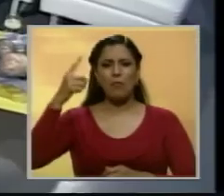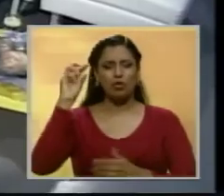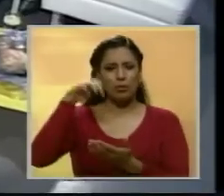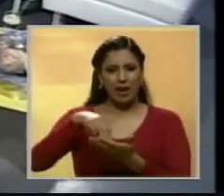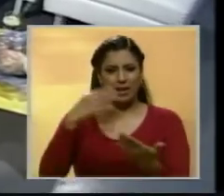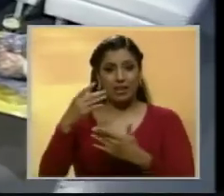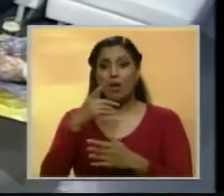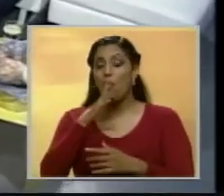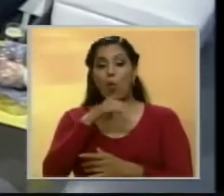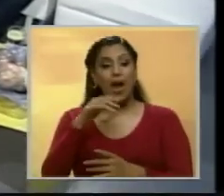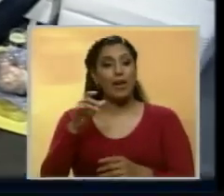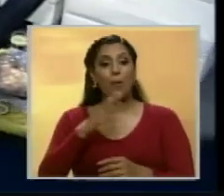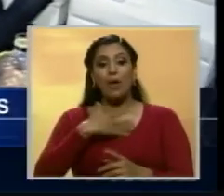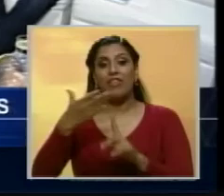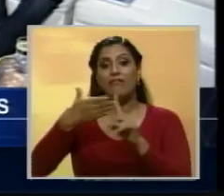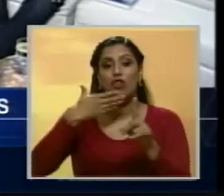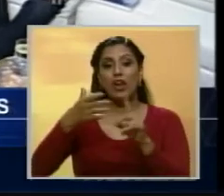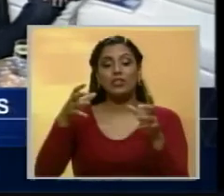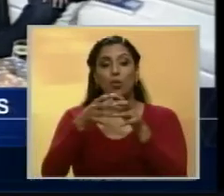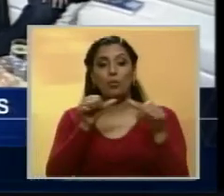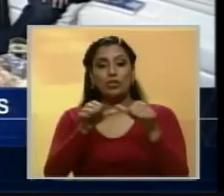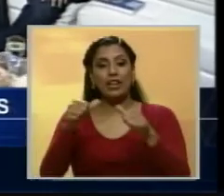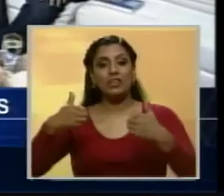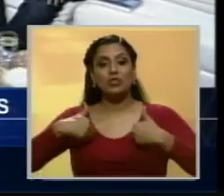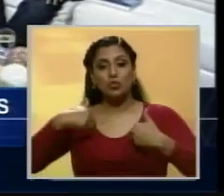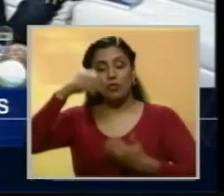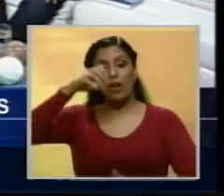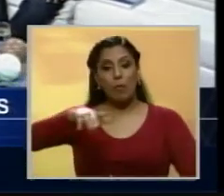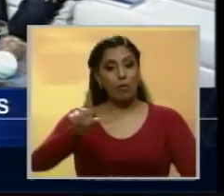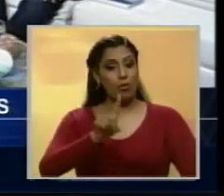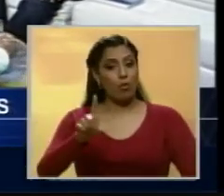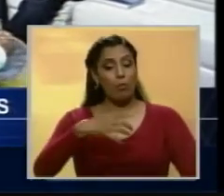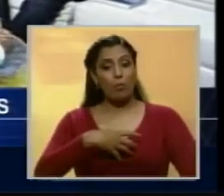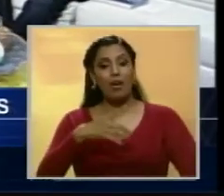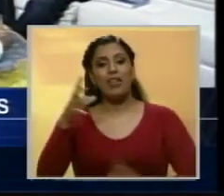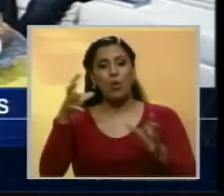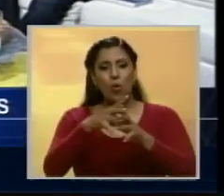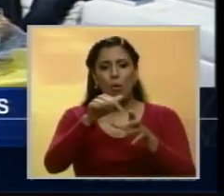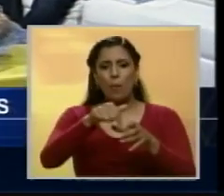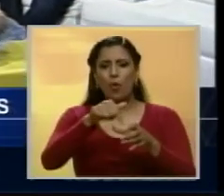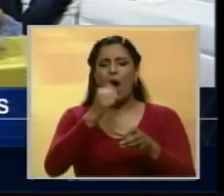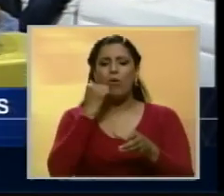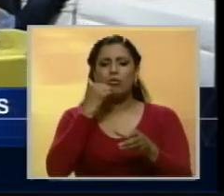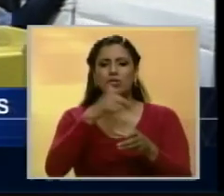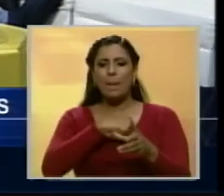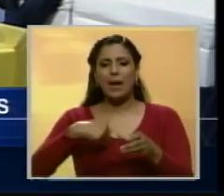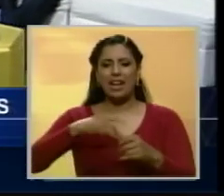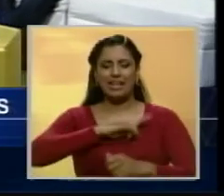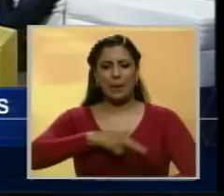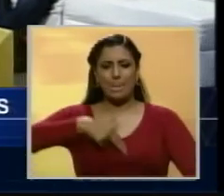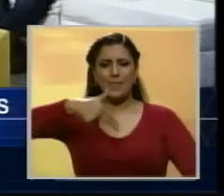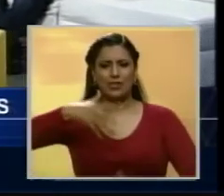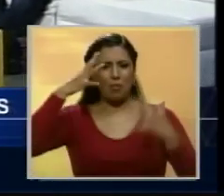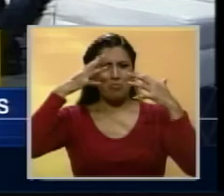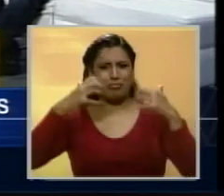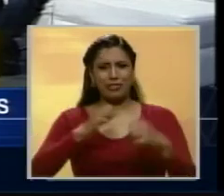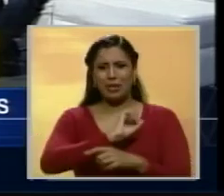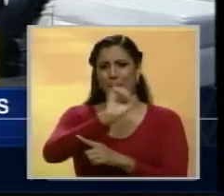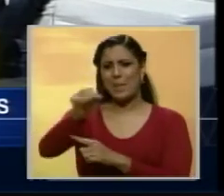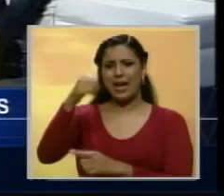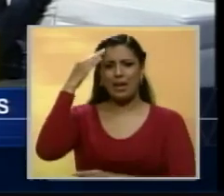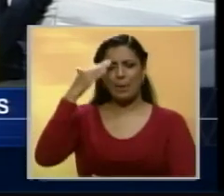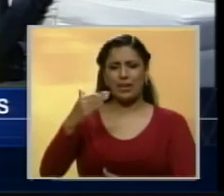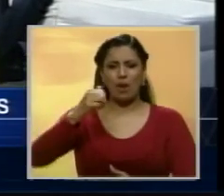Señaló que no pueden existir grupos violentos que mantengan azotadas a la población con bandas que en ocasiones están dotadas con armas de alto